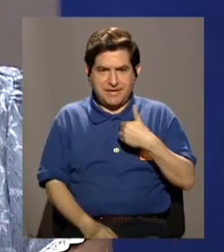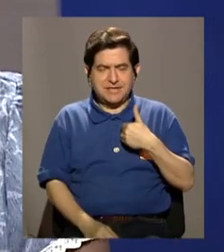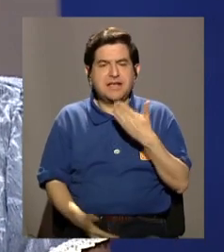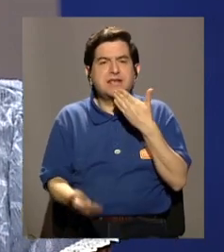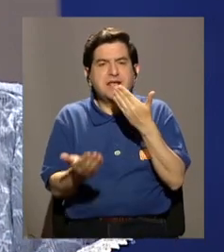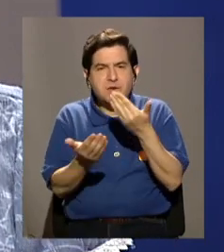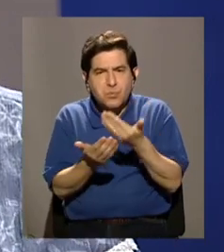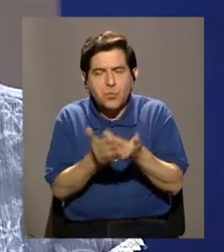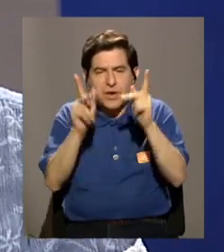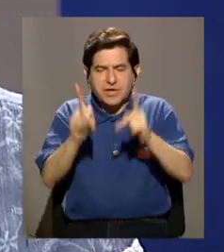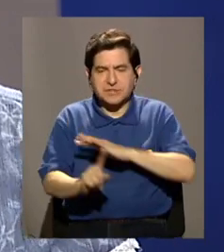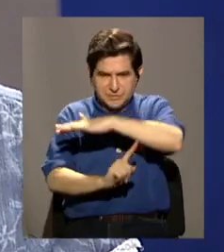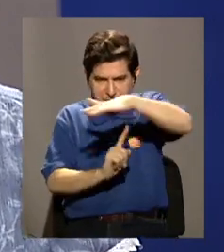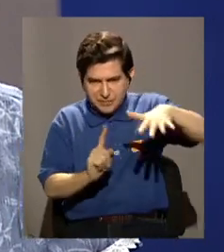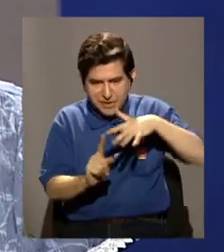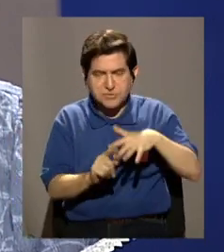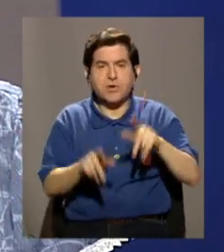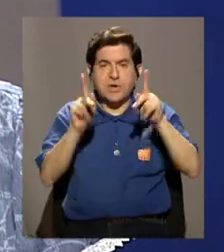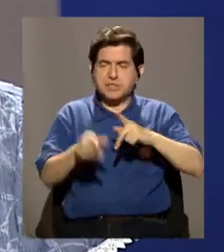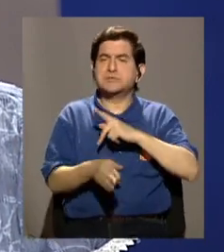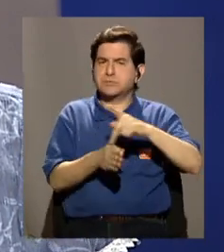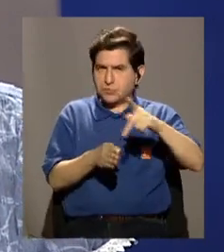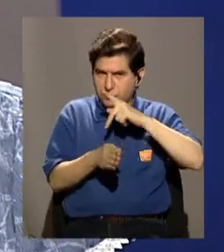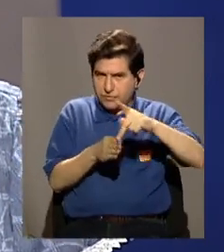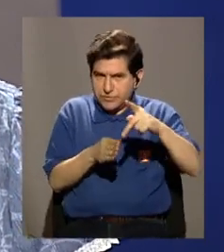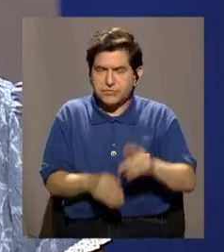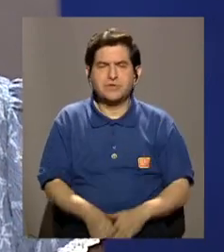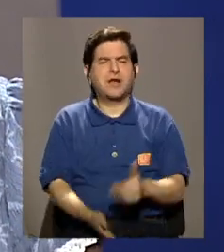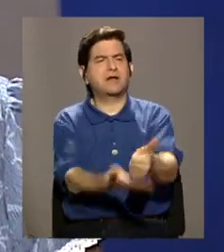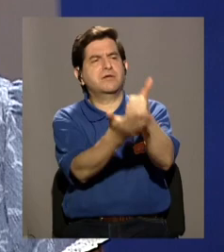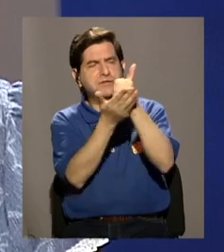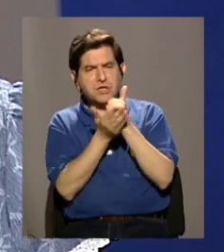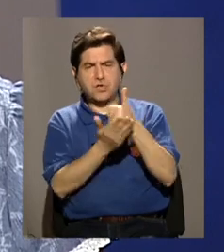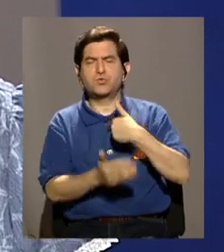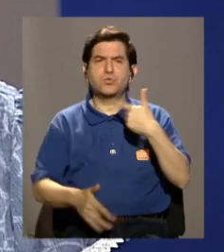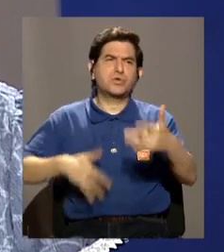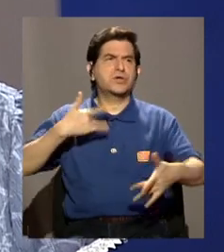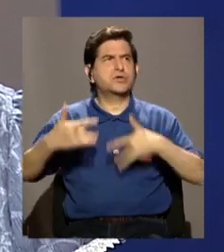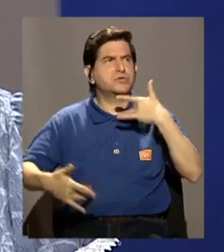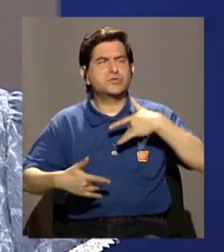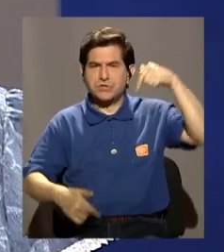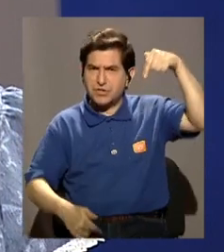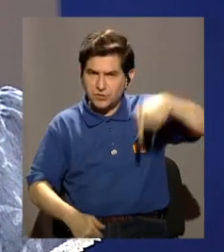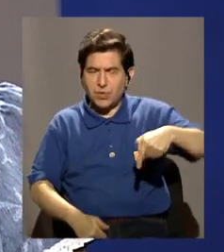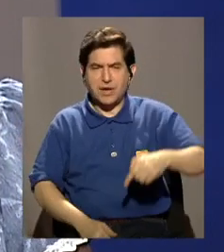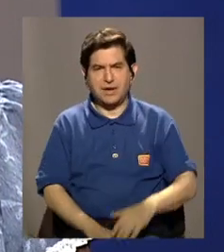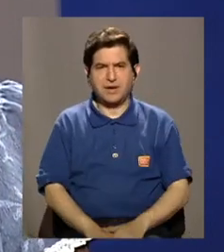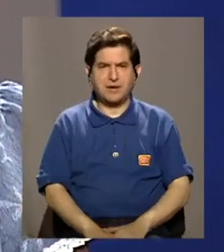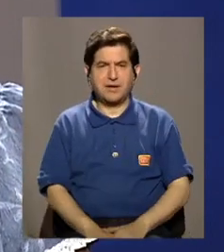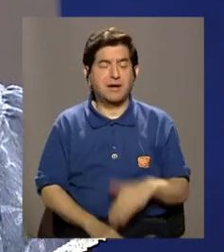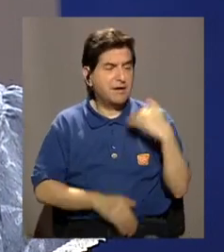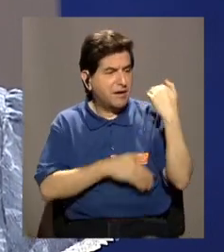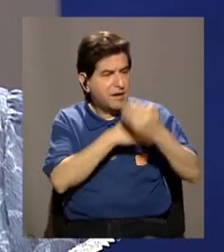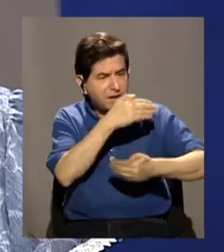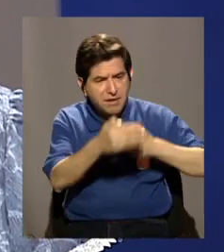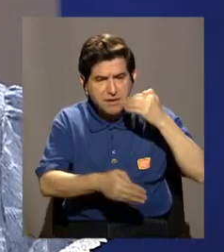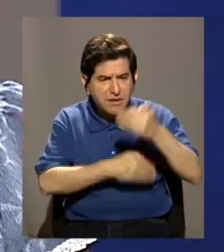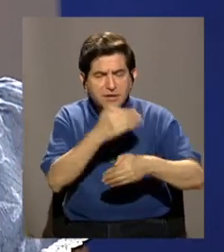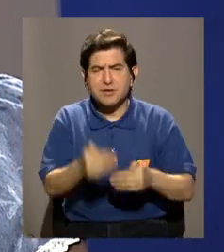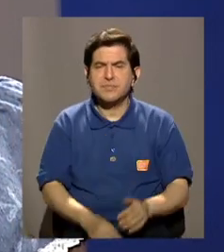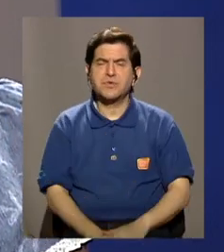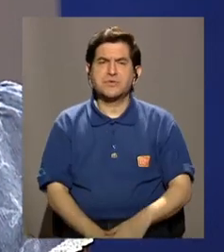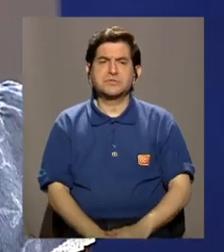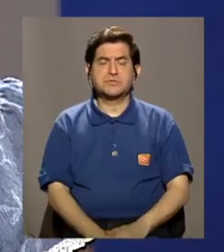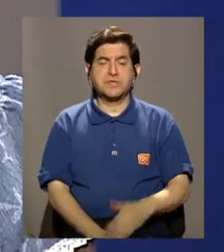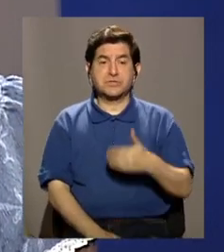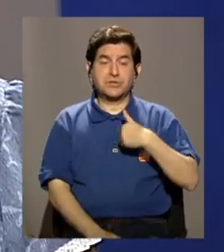gente buena de gente muy profesional que te ayude yo siento que acá en en este proceso hemos